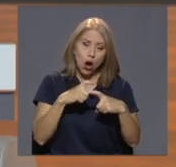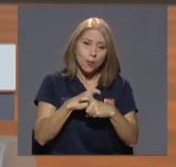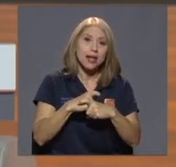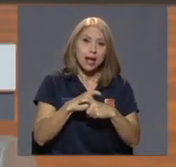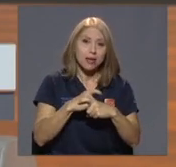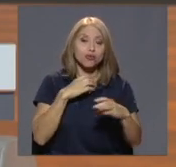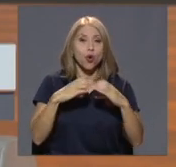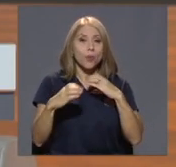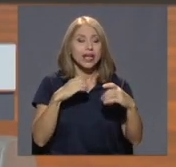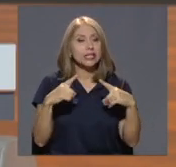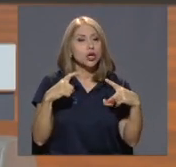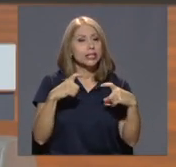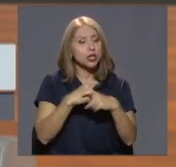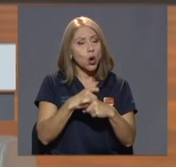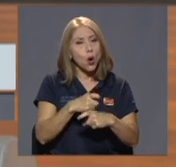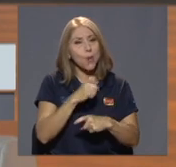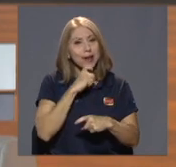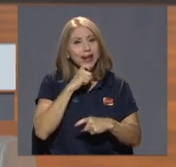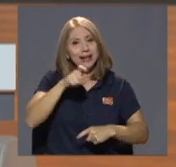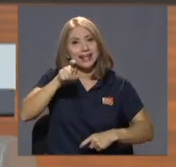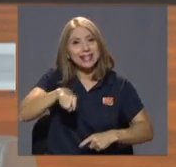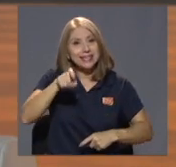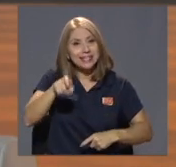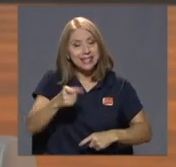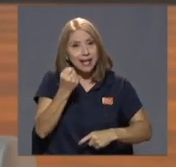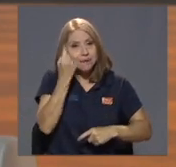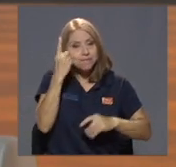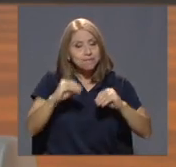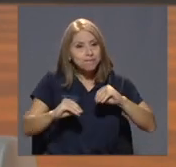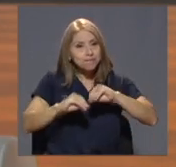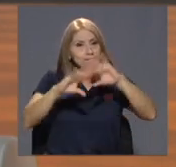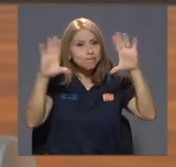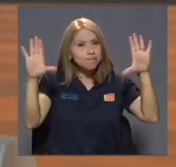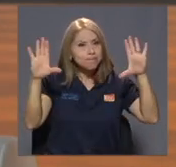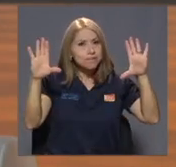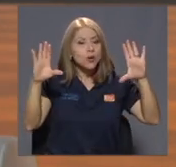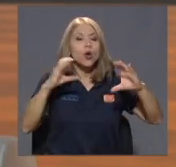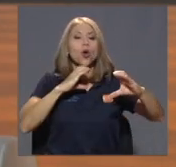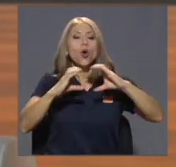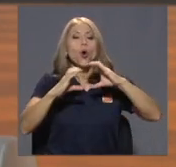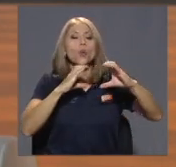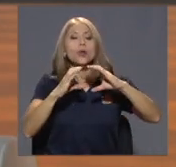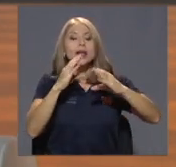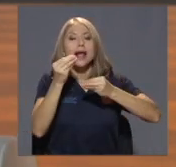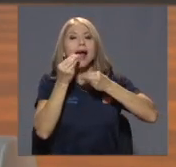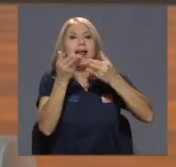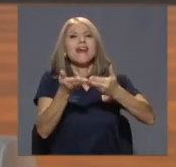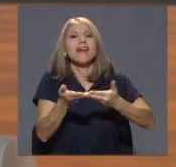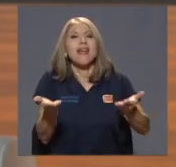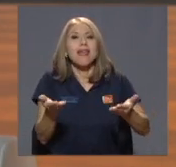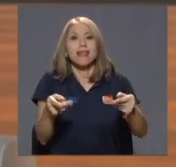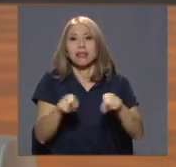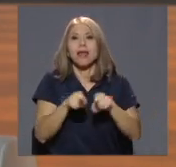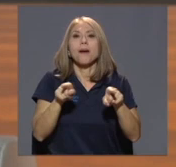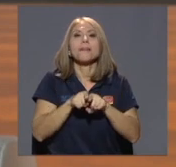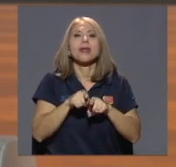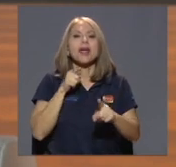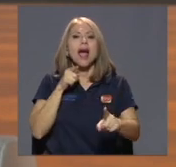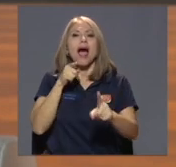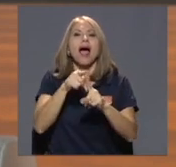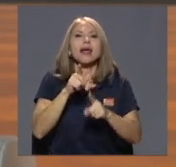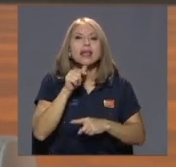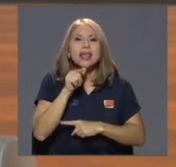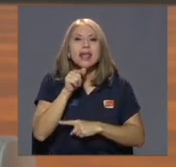requiere de tener claridad no solo de qué se va a comunicar, sino de a quién le estamos comunicando, con audiencias muy